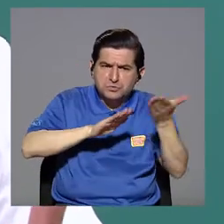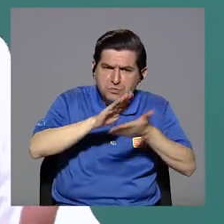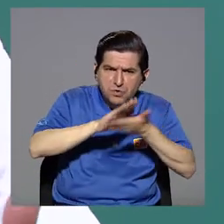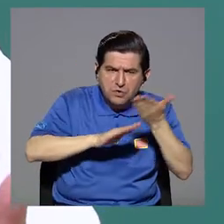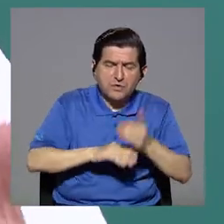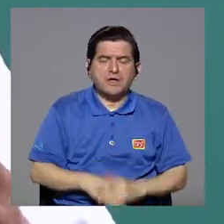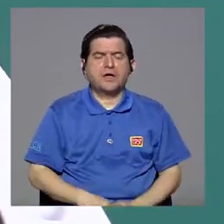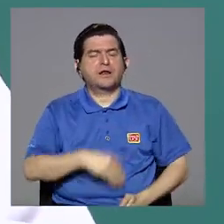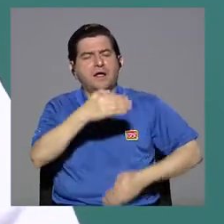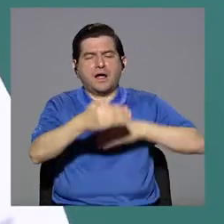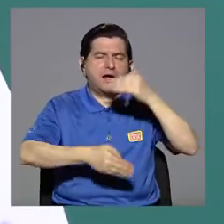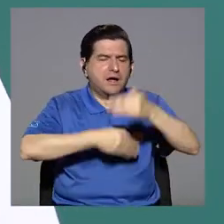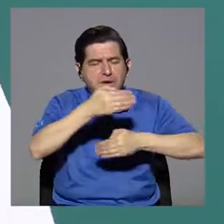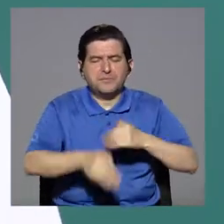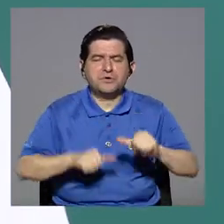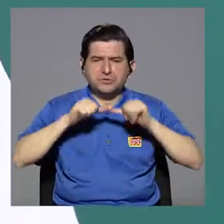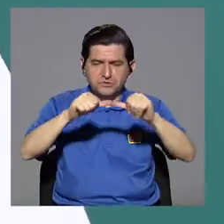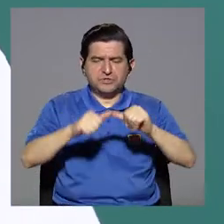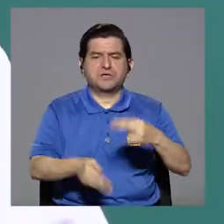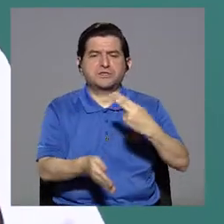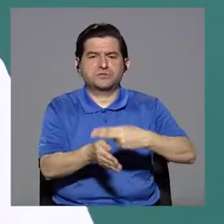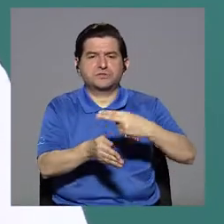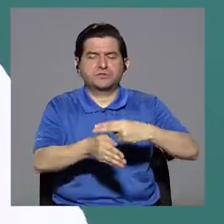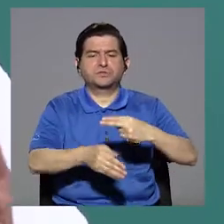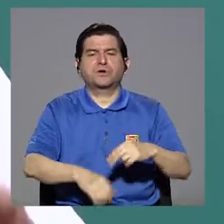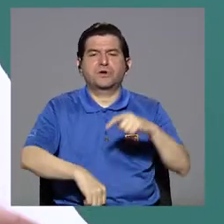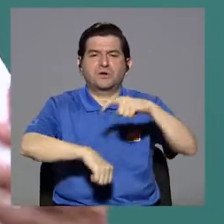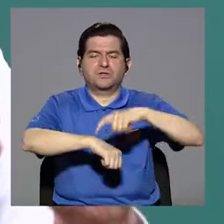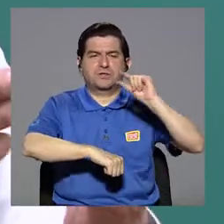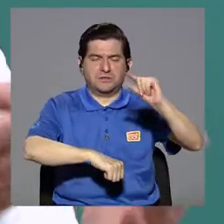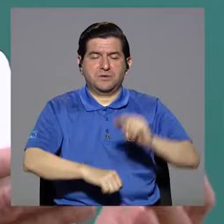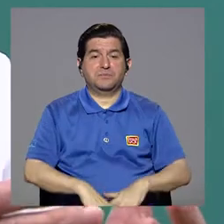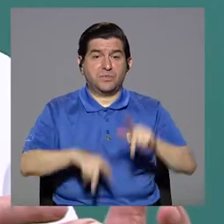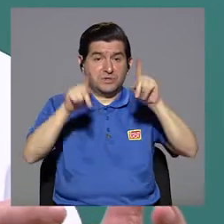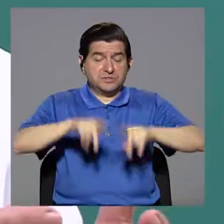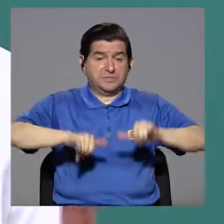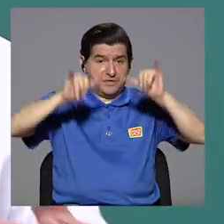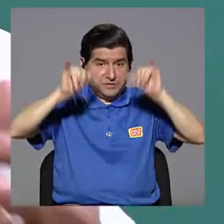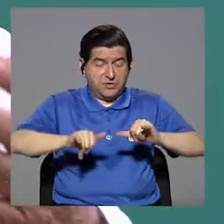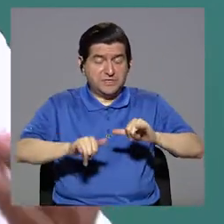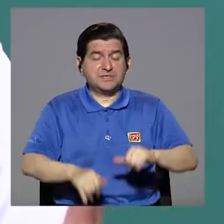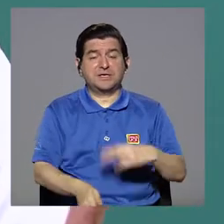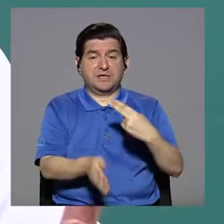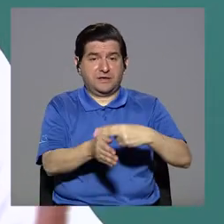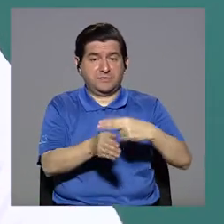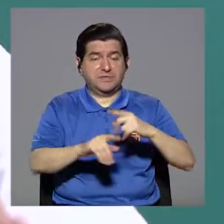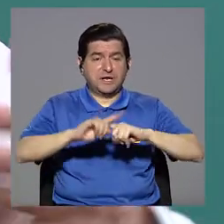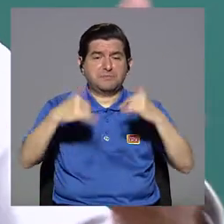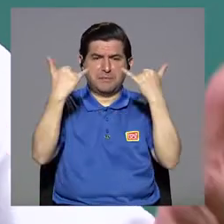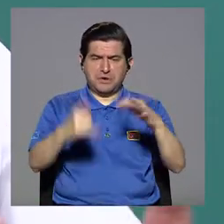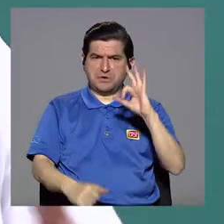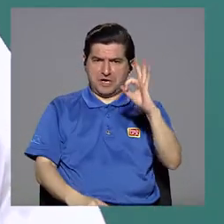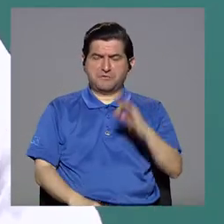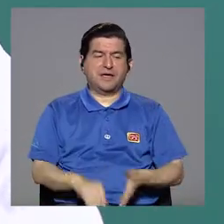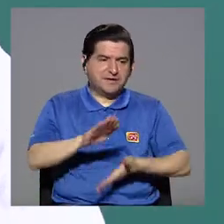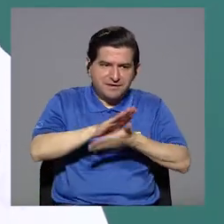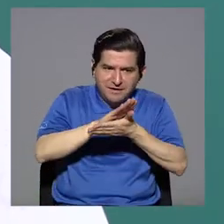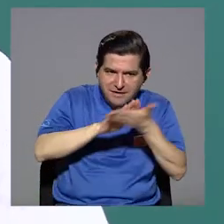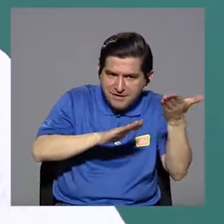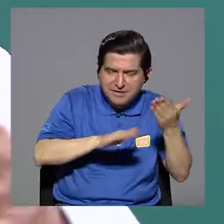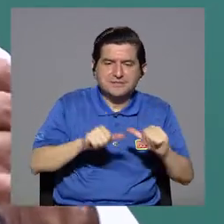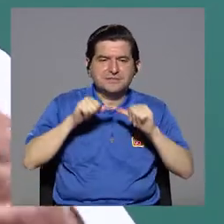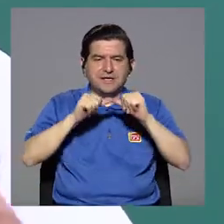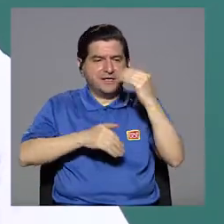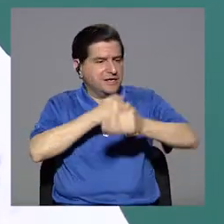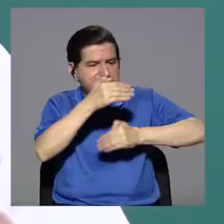ambulatoriamente lo manejamos a través del hospital de ella y en segundo lugar si un paciente está hospitalizado está en una condición estable regresarlo y